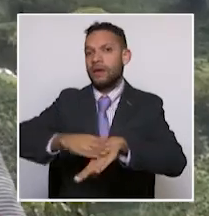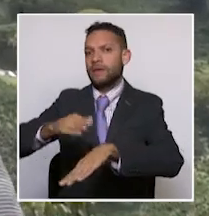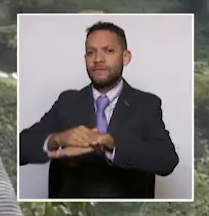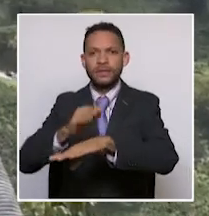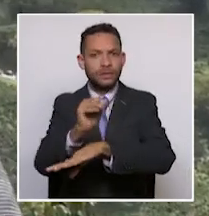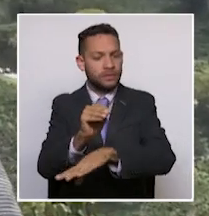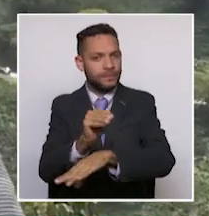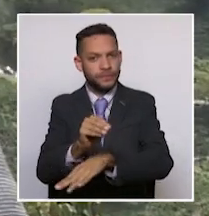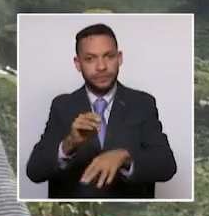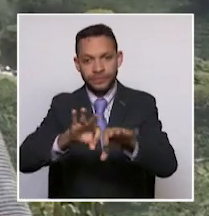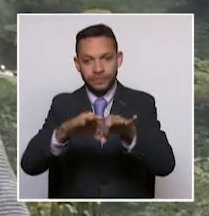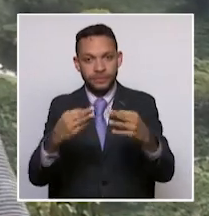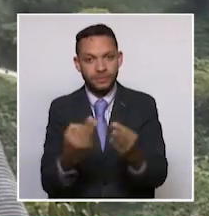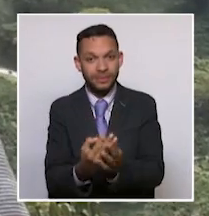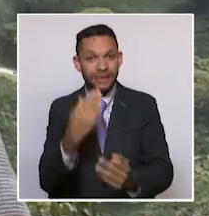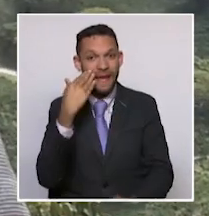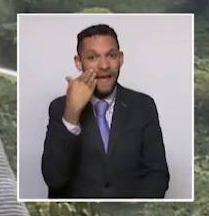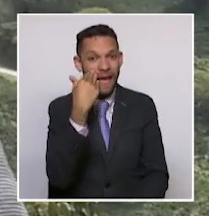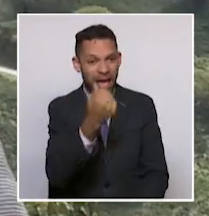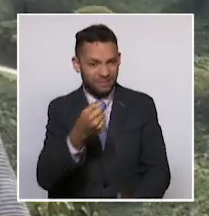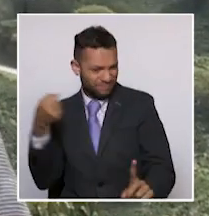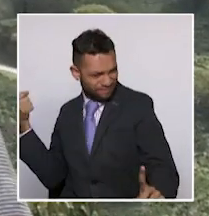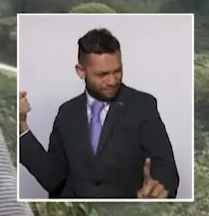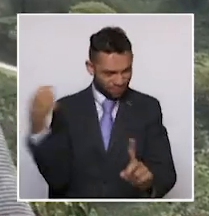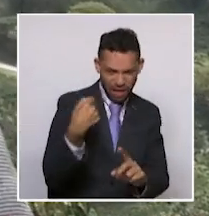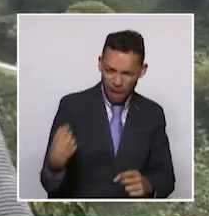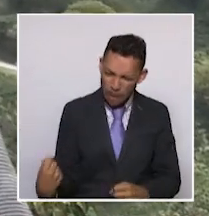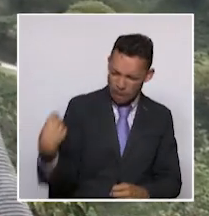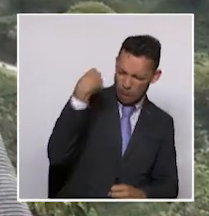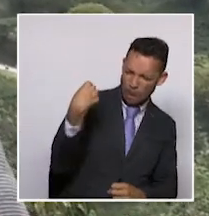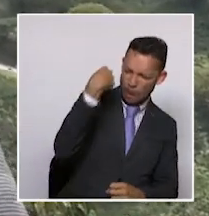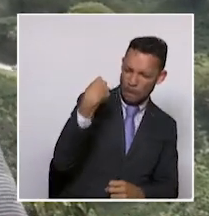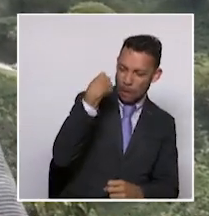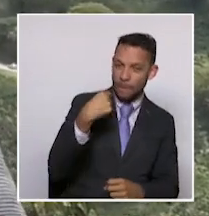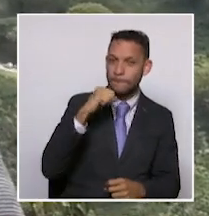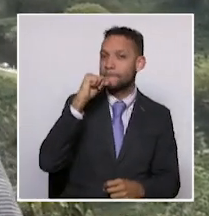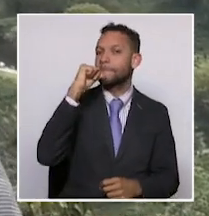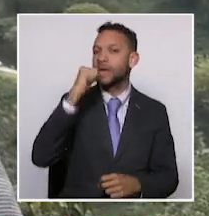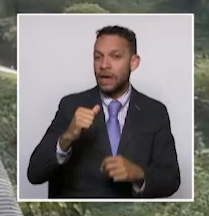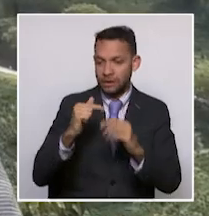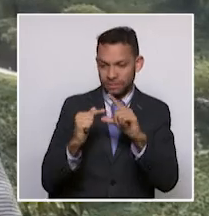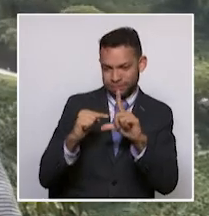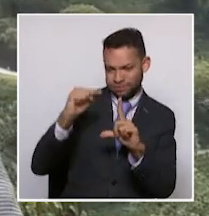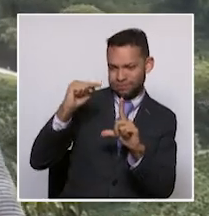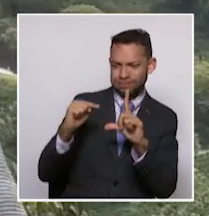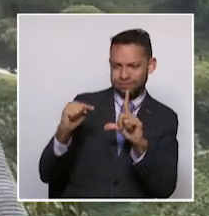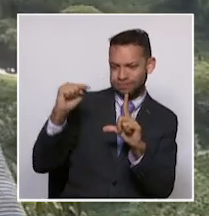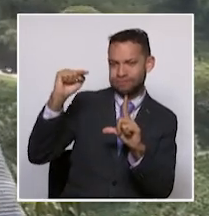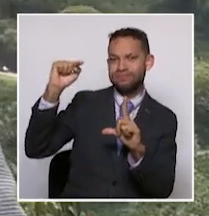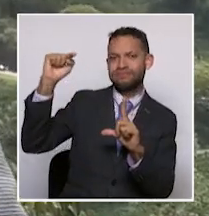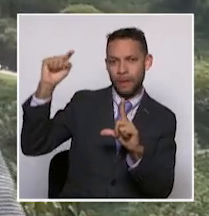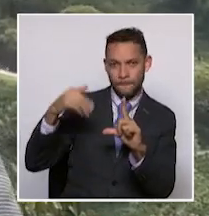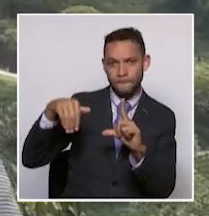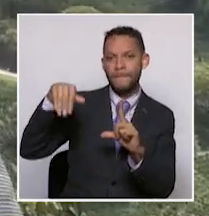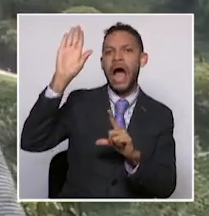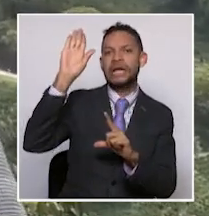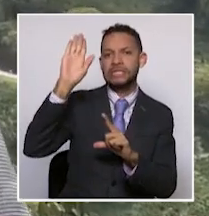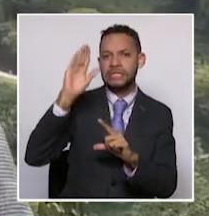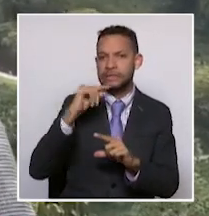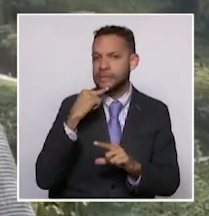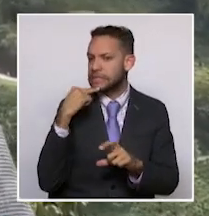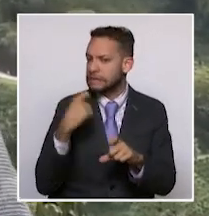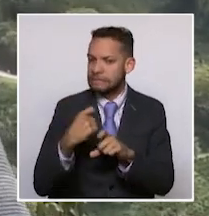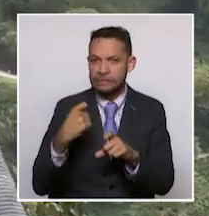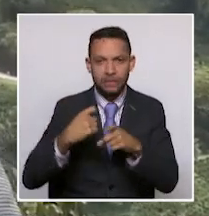la violencia contra la mujer es una verdadera epidemia y las cifras son contundentes, son muy tristes y bueno, digamos,